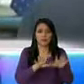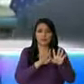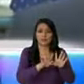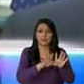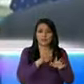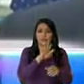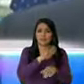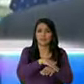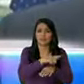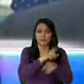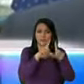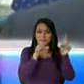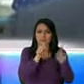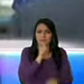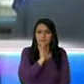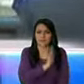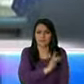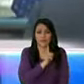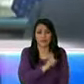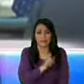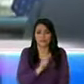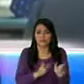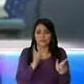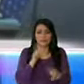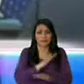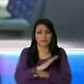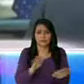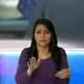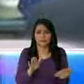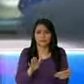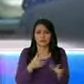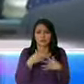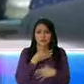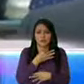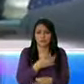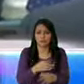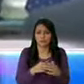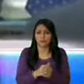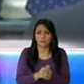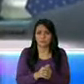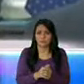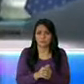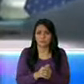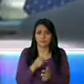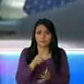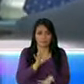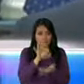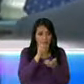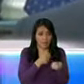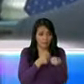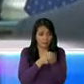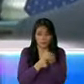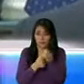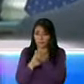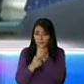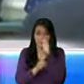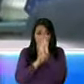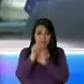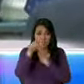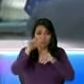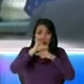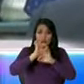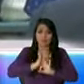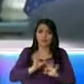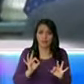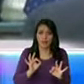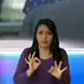por el sector privado. El habernos convertido en antagonistas en vez de aportadores al desarrollo es lo